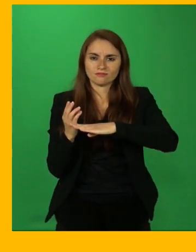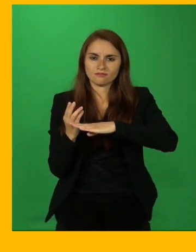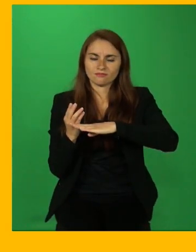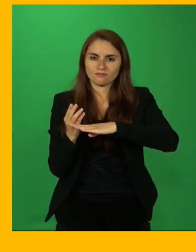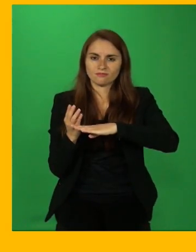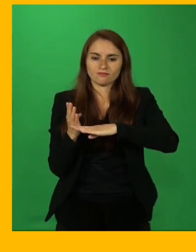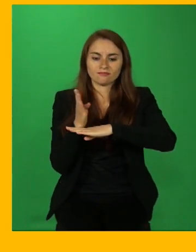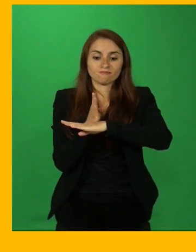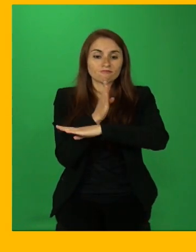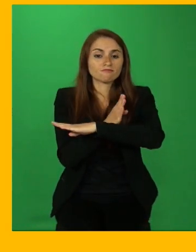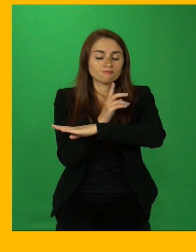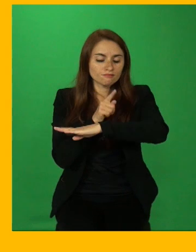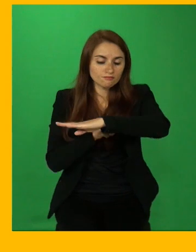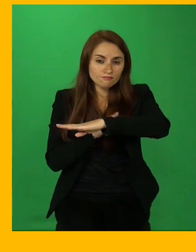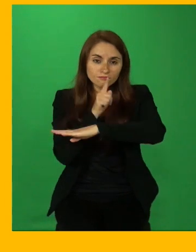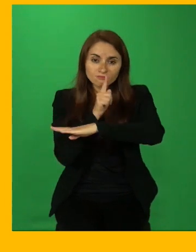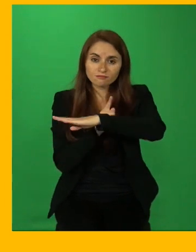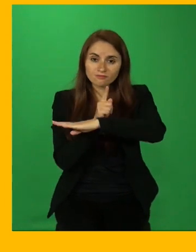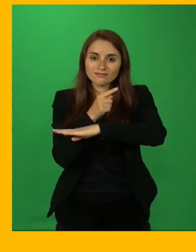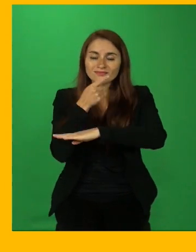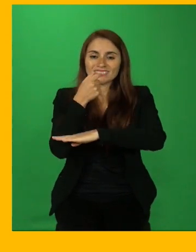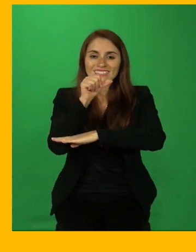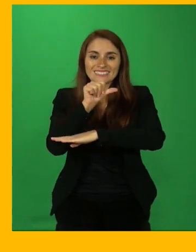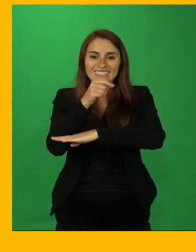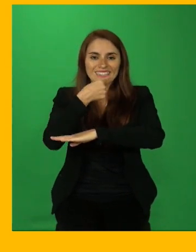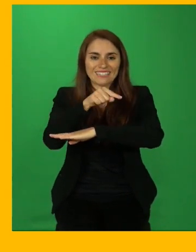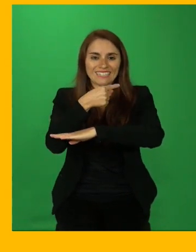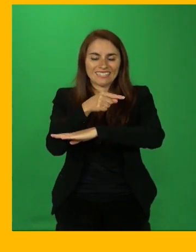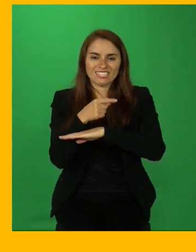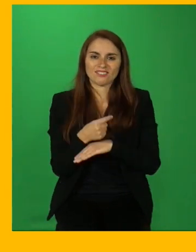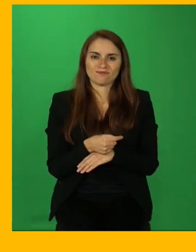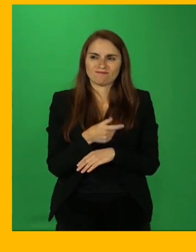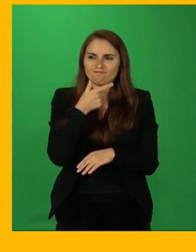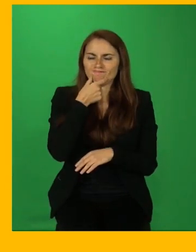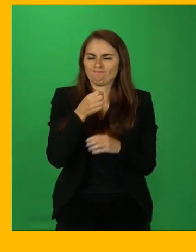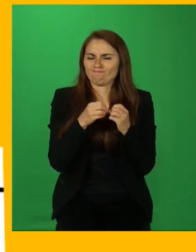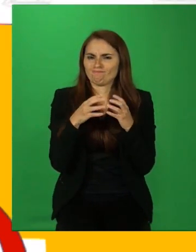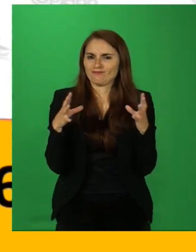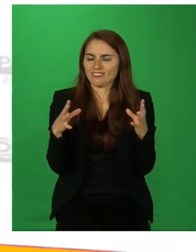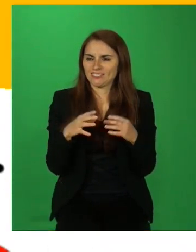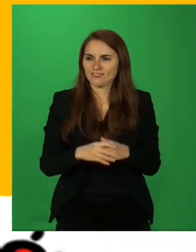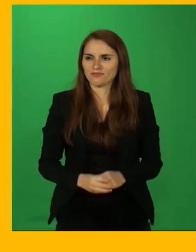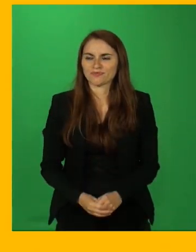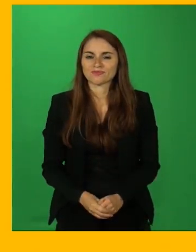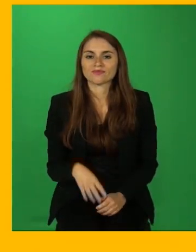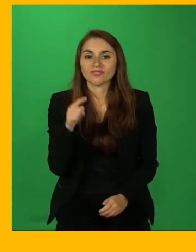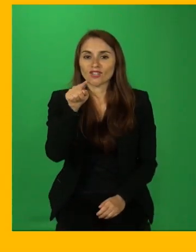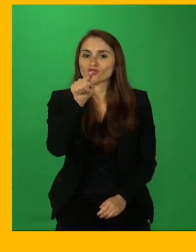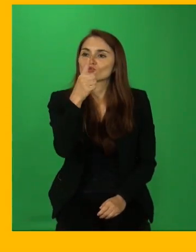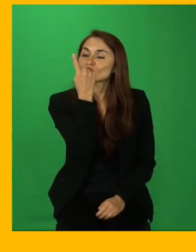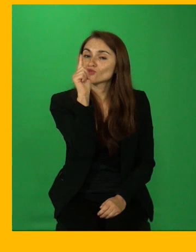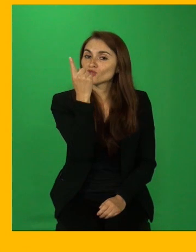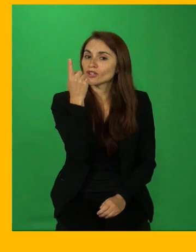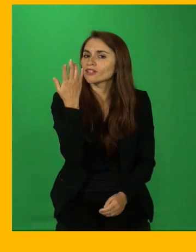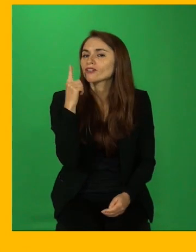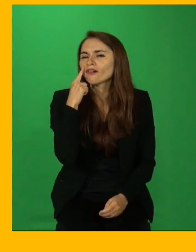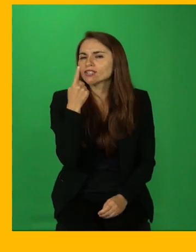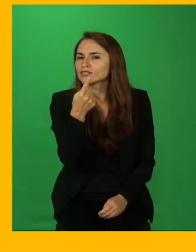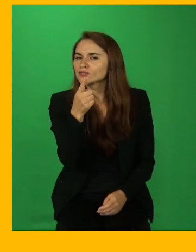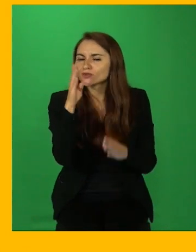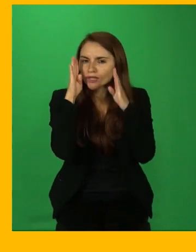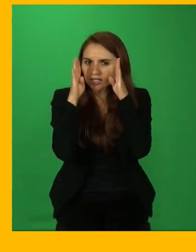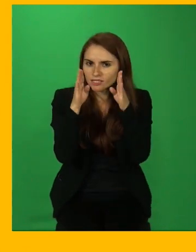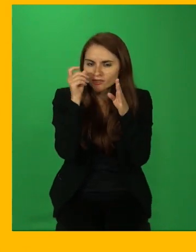en la recta numérica muy bien 6 negativo te das cuenta que es tremendamente fácil ahora tú solito para ver si estás